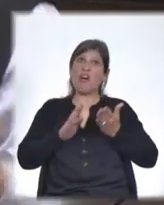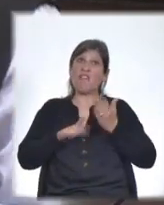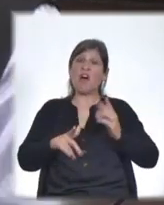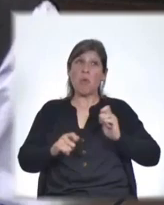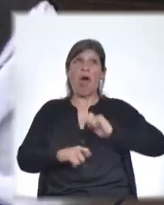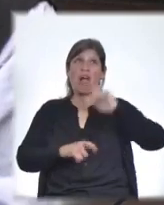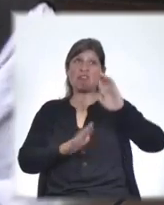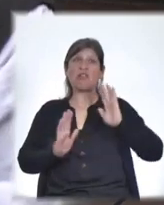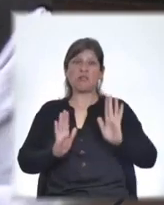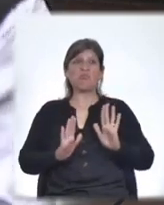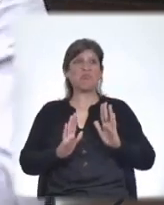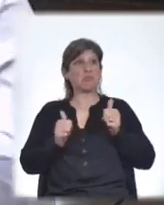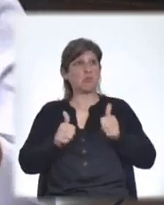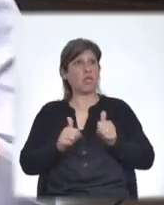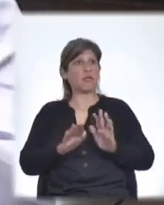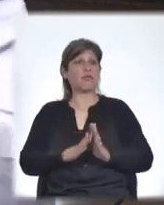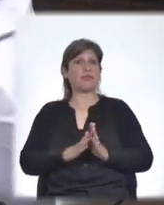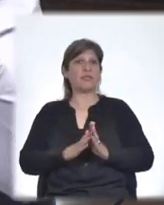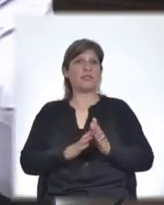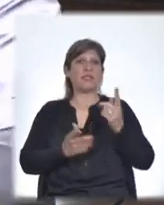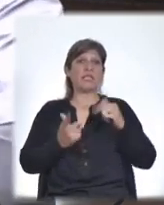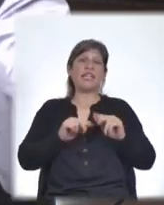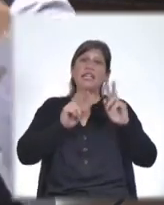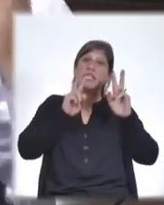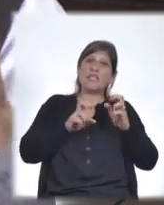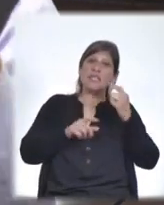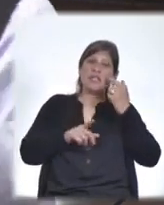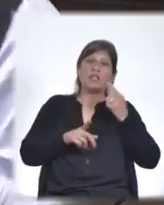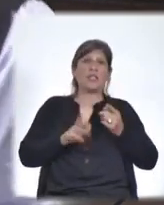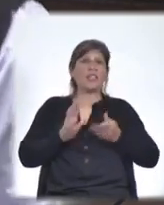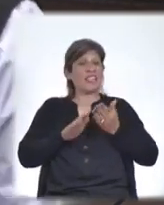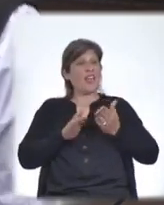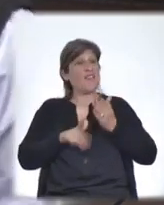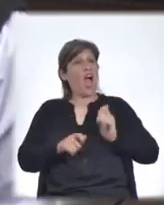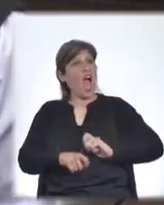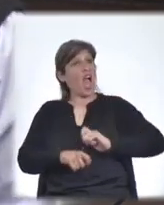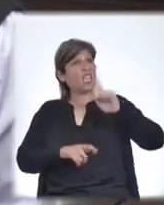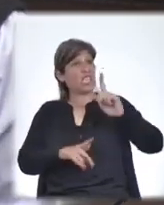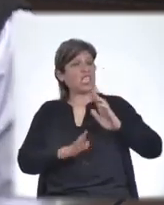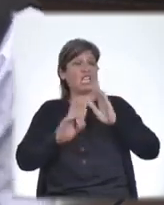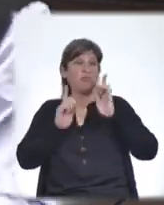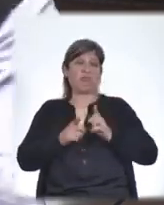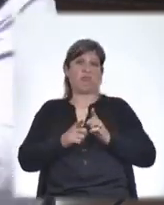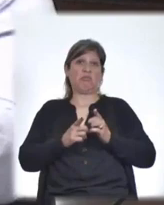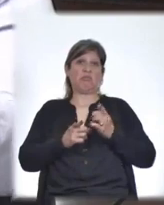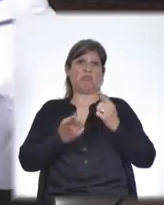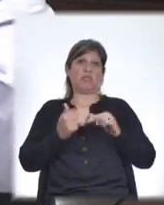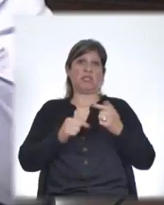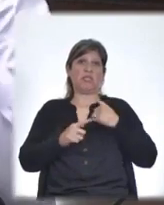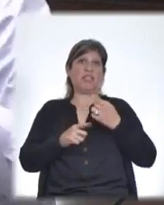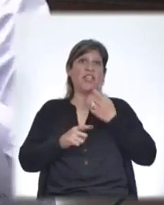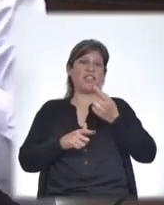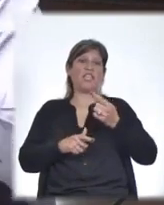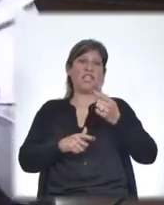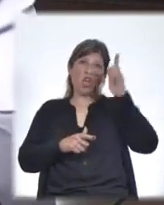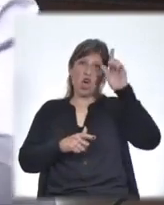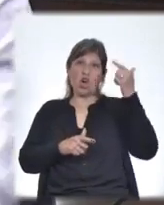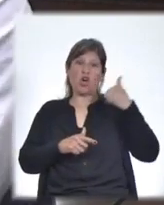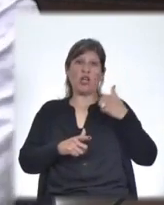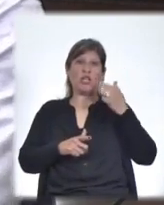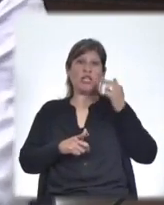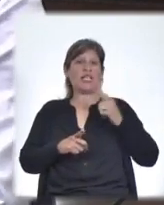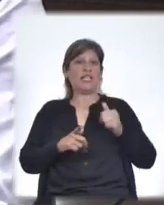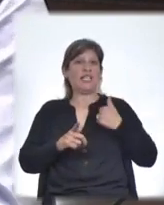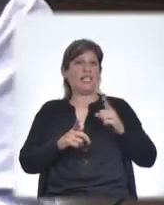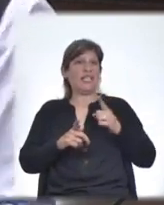Fantástico. Y en términos más crudos, se va a crecer, como nos dijo el señor presidente de la República, porque le vamos a sacar la mochila al Maya Oro